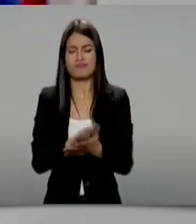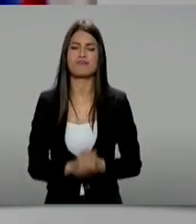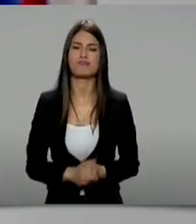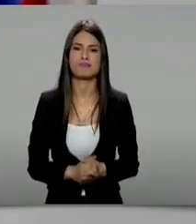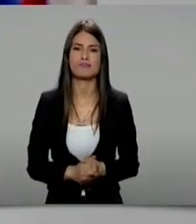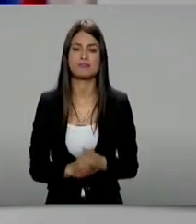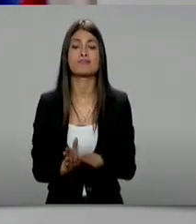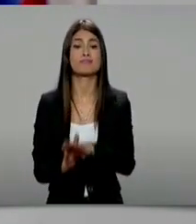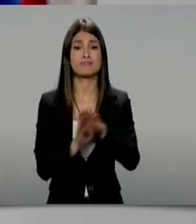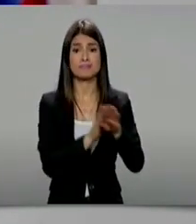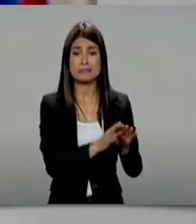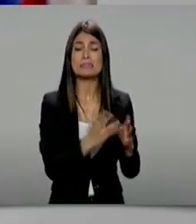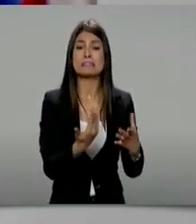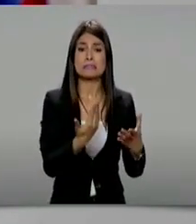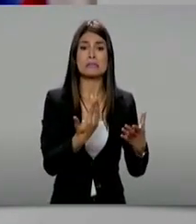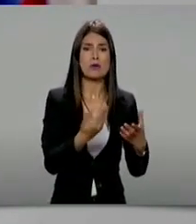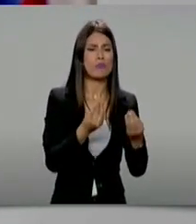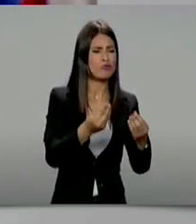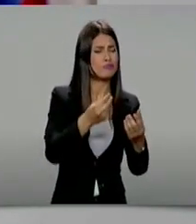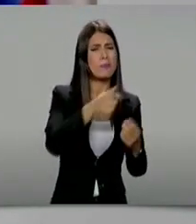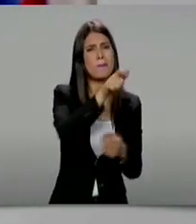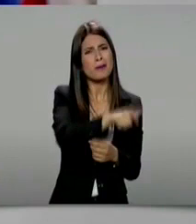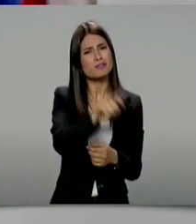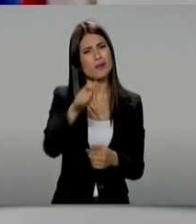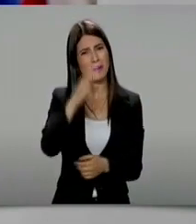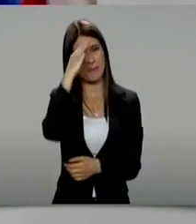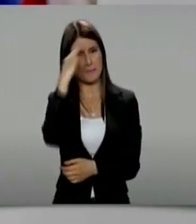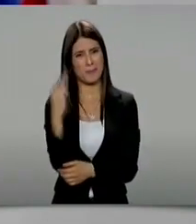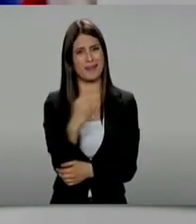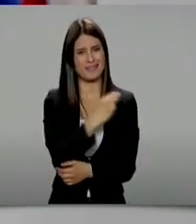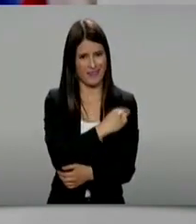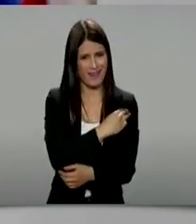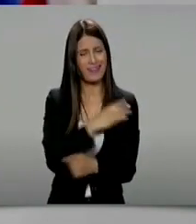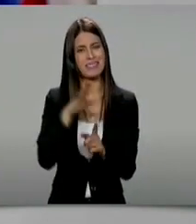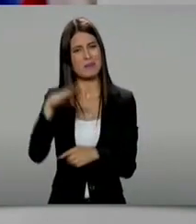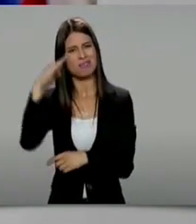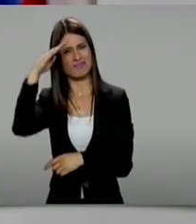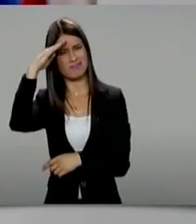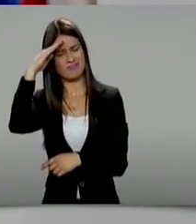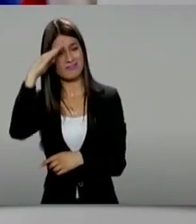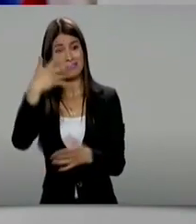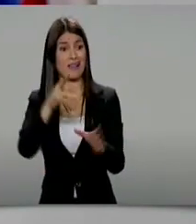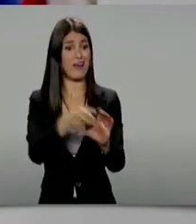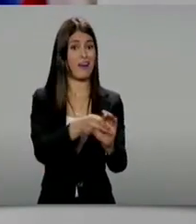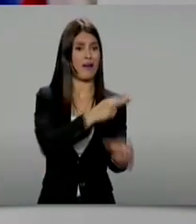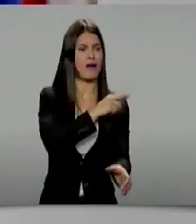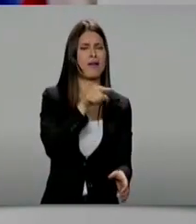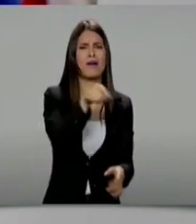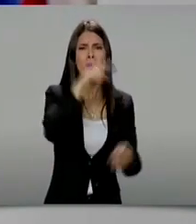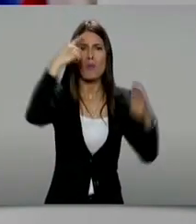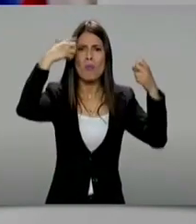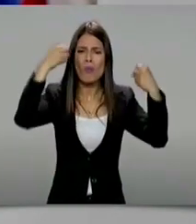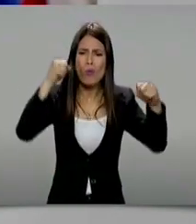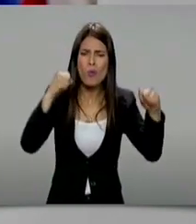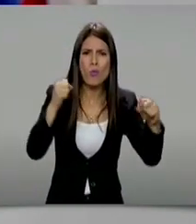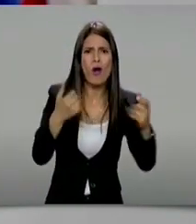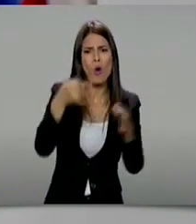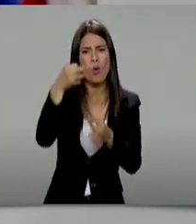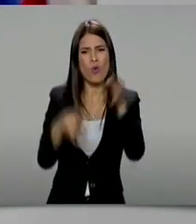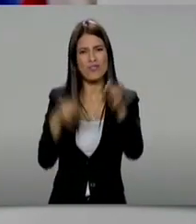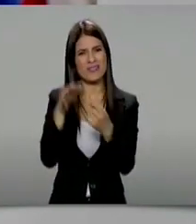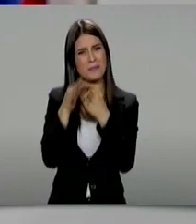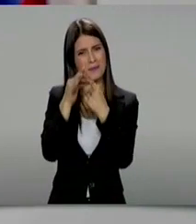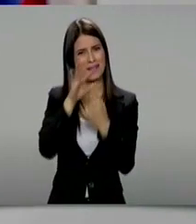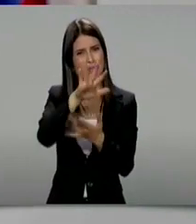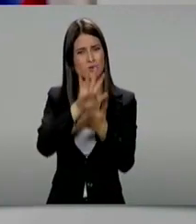retirados veían con preocupación el tratamiento de agentes del estado en la justicia especial de paz este